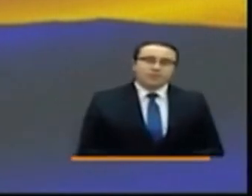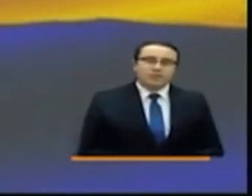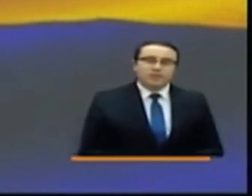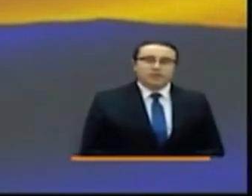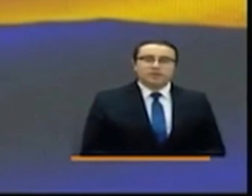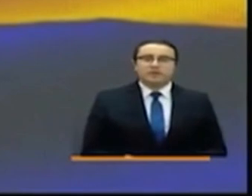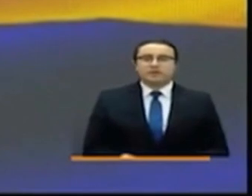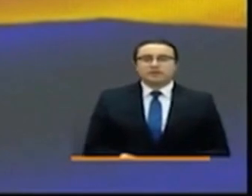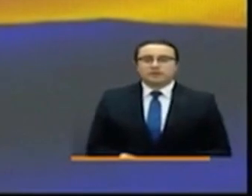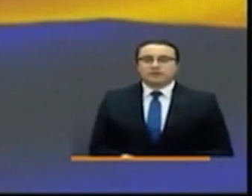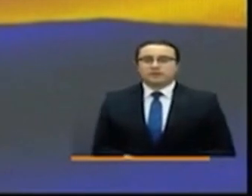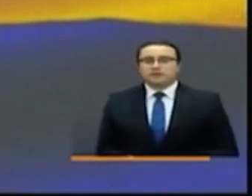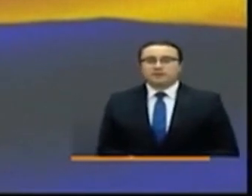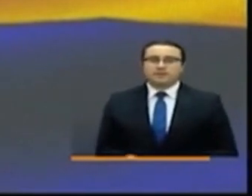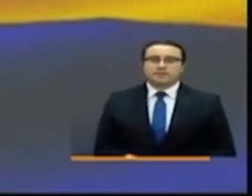Gracias.